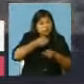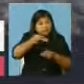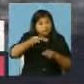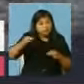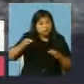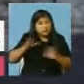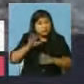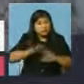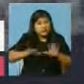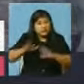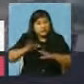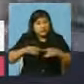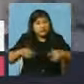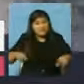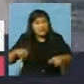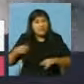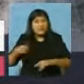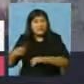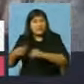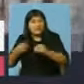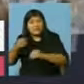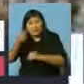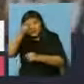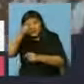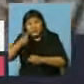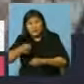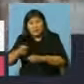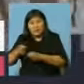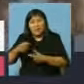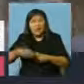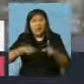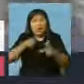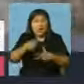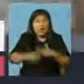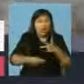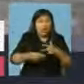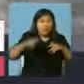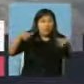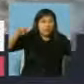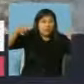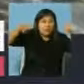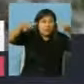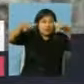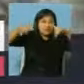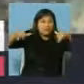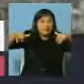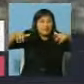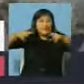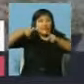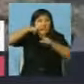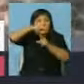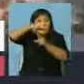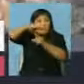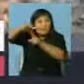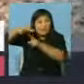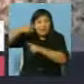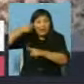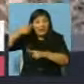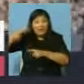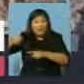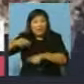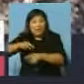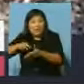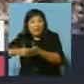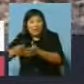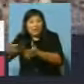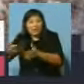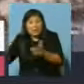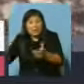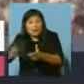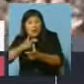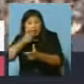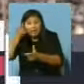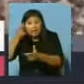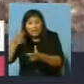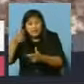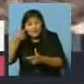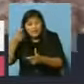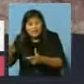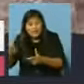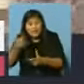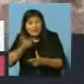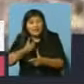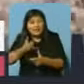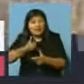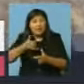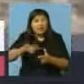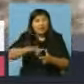hacen toda la parte técnica nuestra, que es lo que es mapeo satelital, seguimiento de puntos calientes. Tenemos dos aviones hidrantes con dos